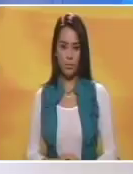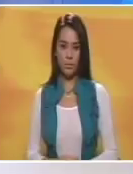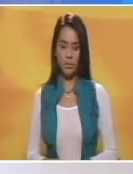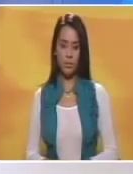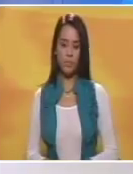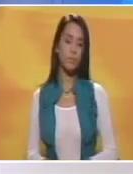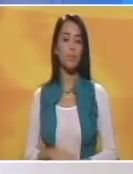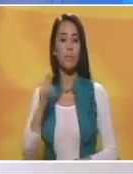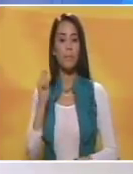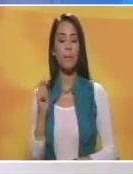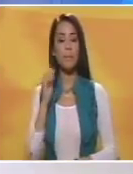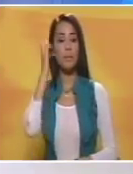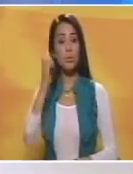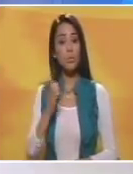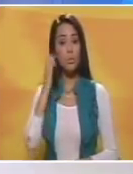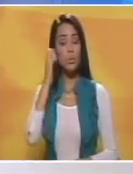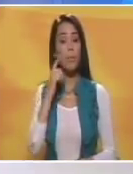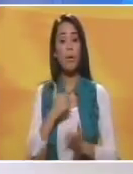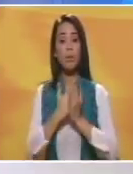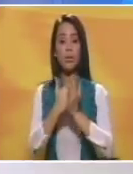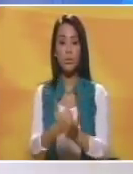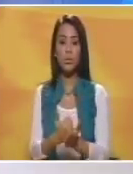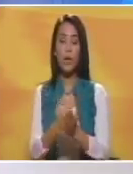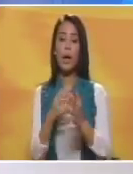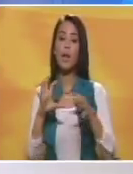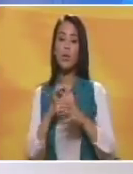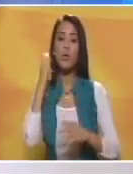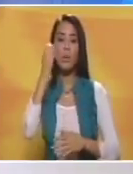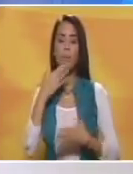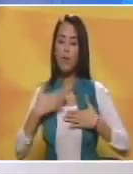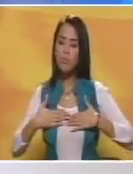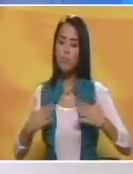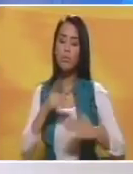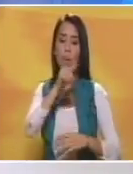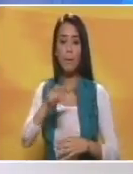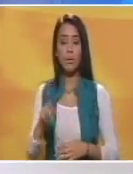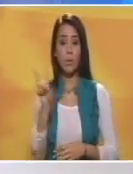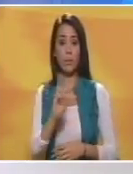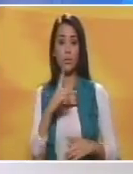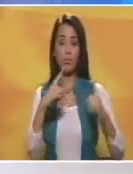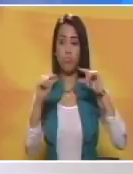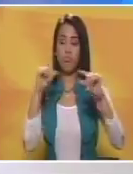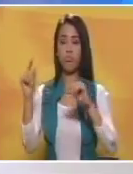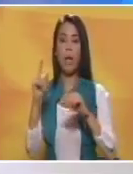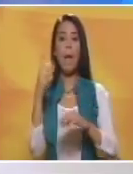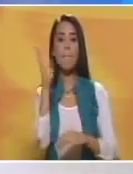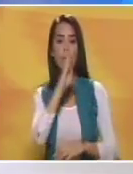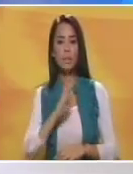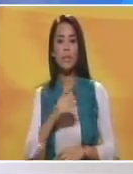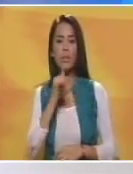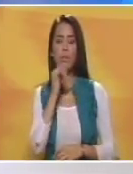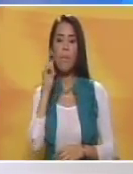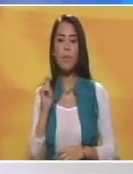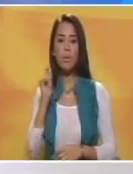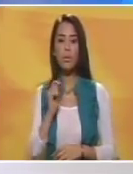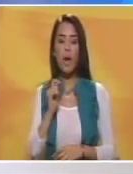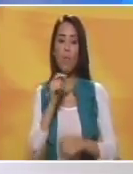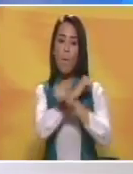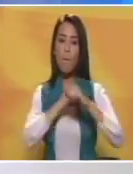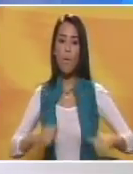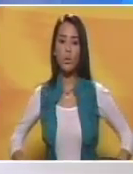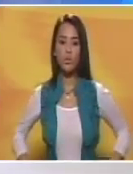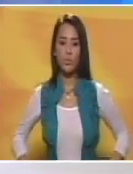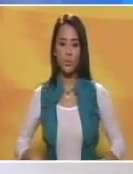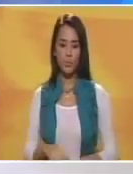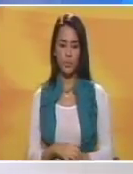El Parlamento Europeo elevaría la ayuda que la Unión Europea ofreció a los inmigrantes venezolanos en Brasil, así lo afirmó el diputado portugués